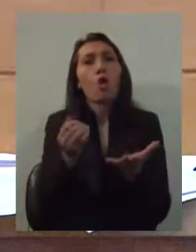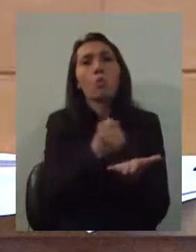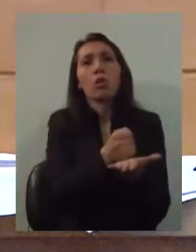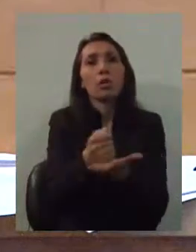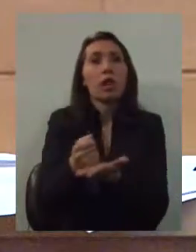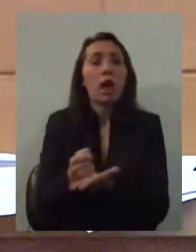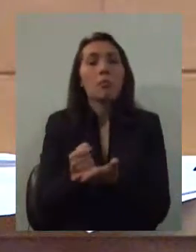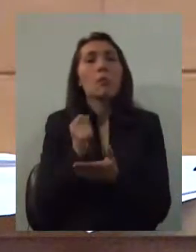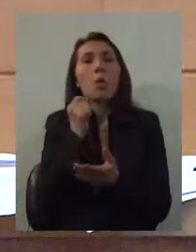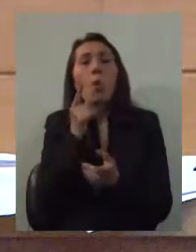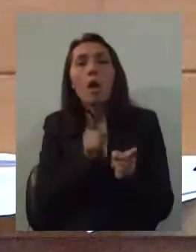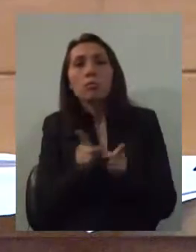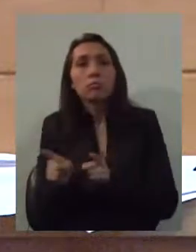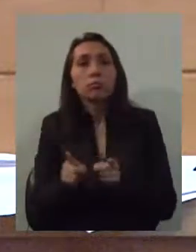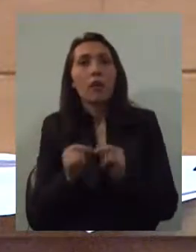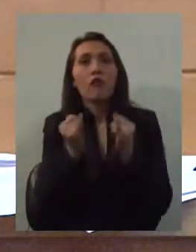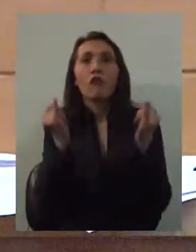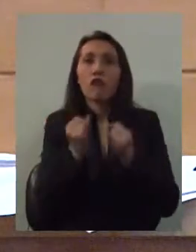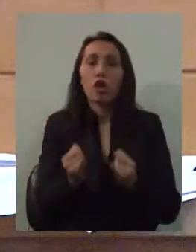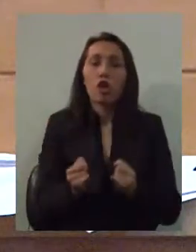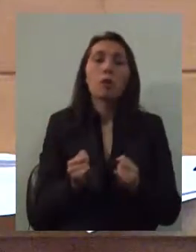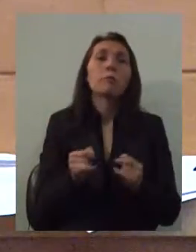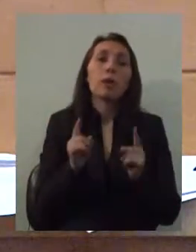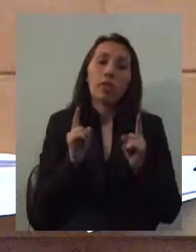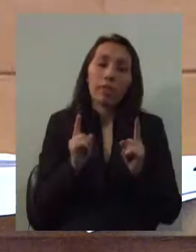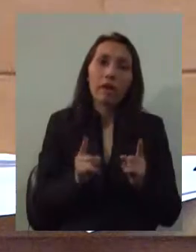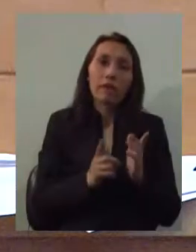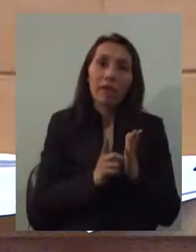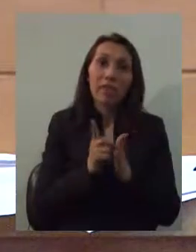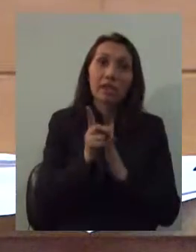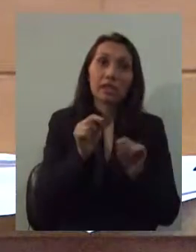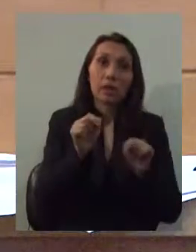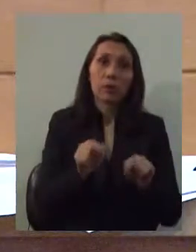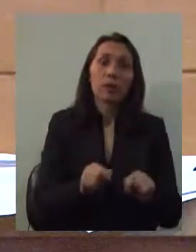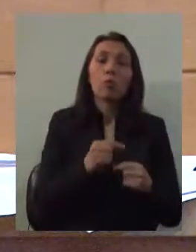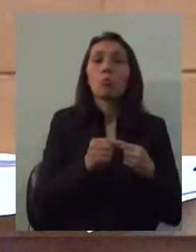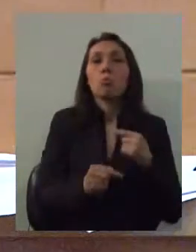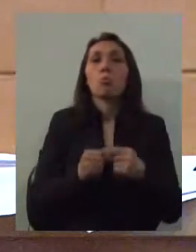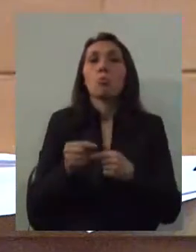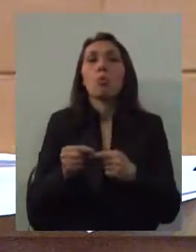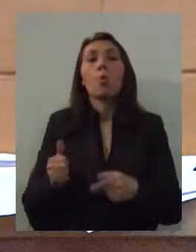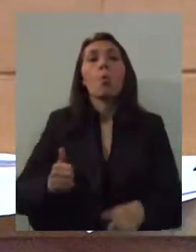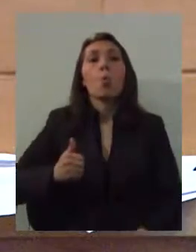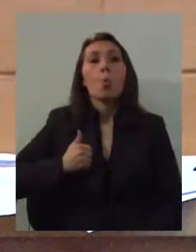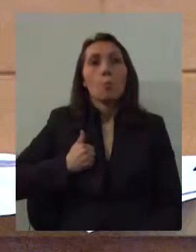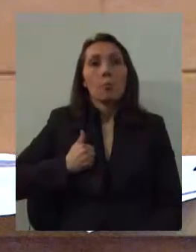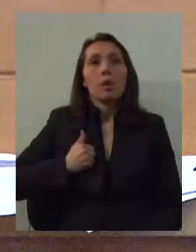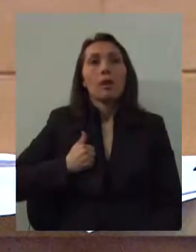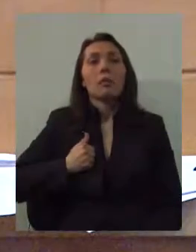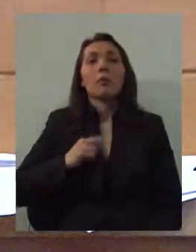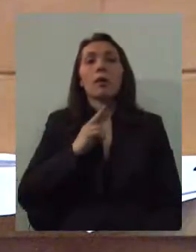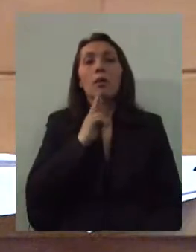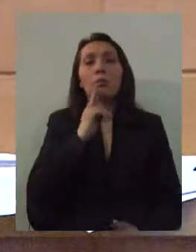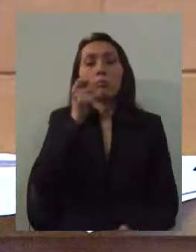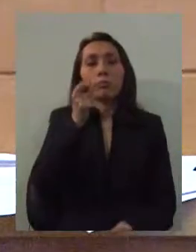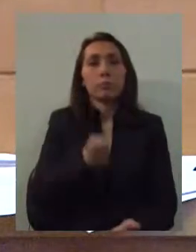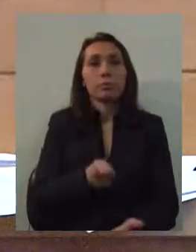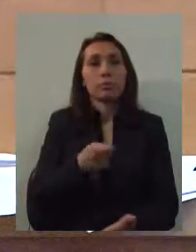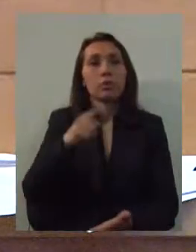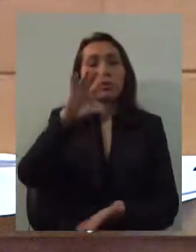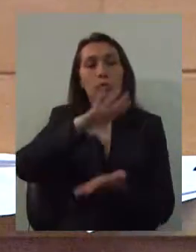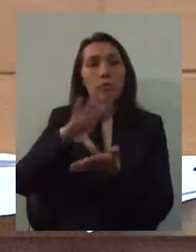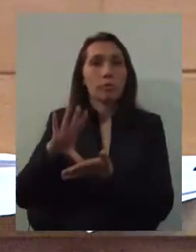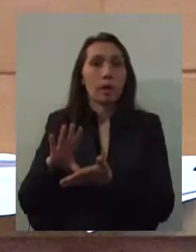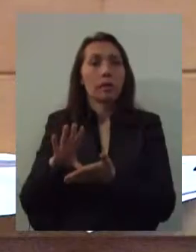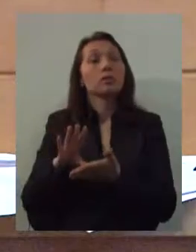cuál es el debido proceso, la forma en que debe desarrollarse acá un procedimiento de cumplimiento de sentencias extranjeras.